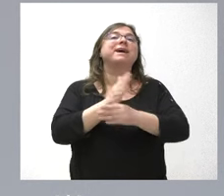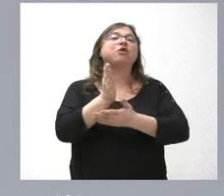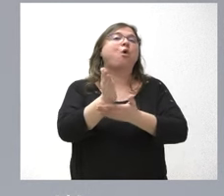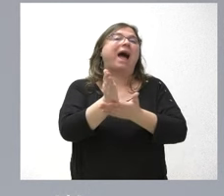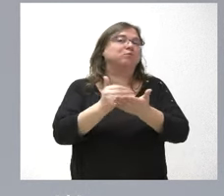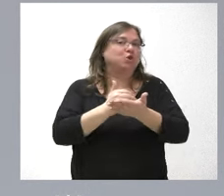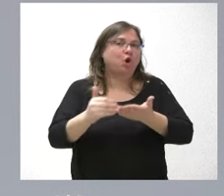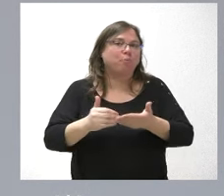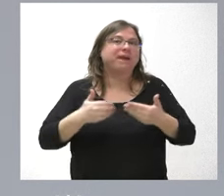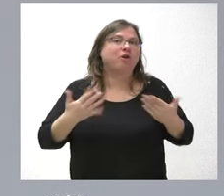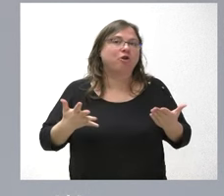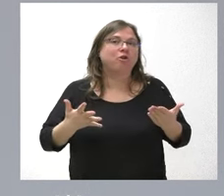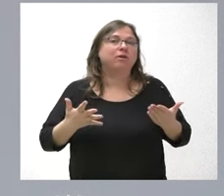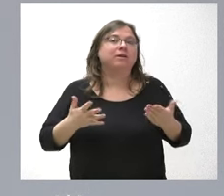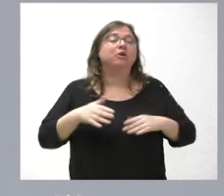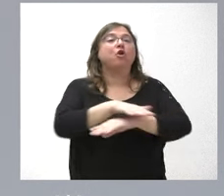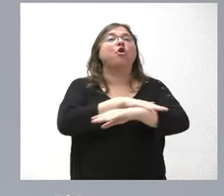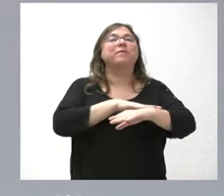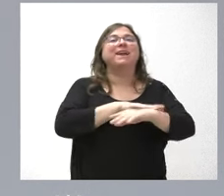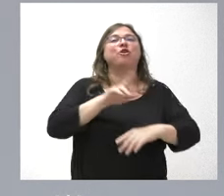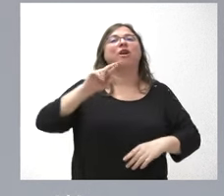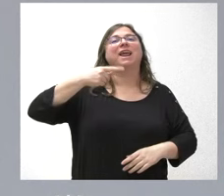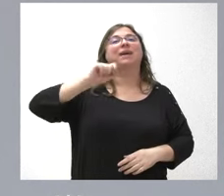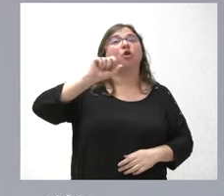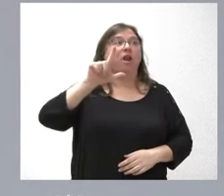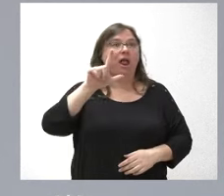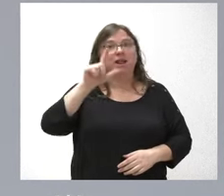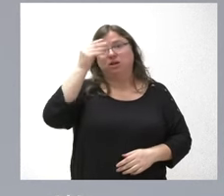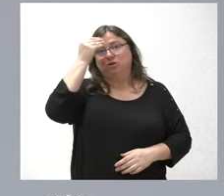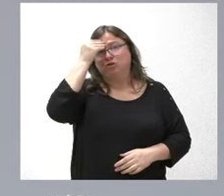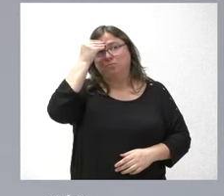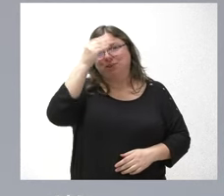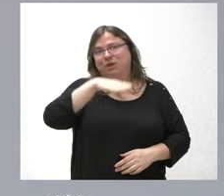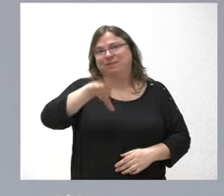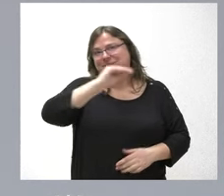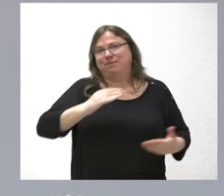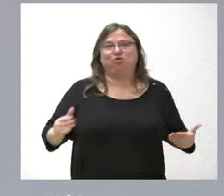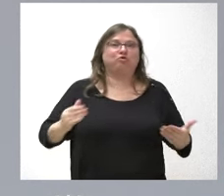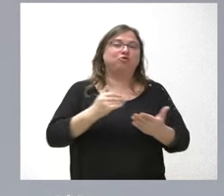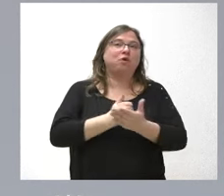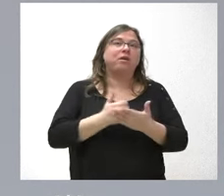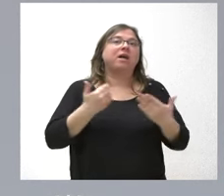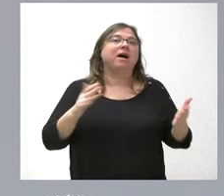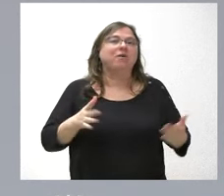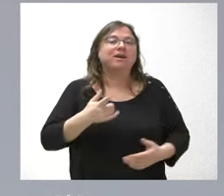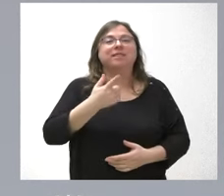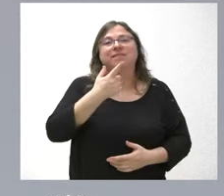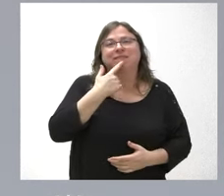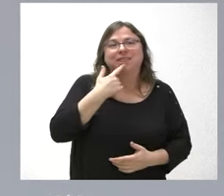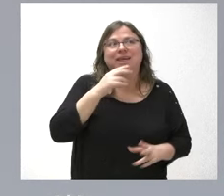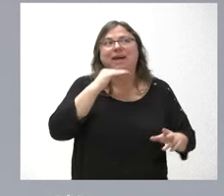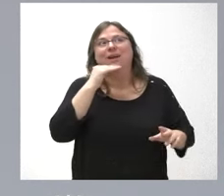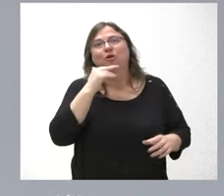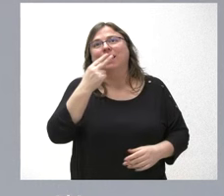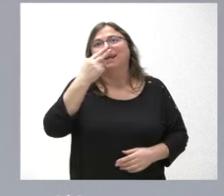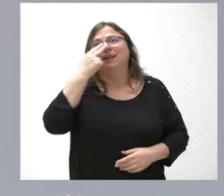correcto. Si se habla de gobierno regional, yo creo que también todo el mundo lo entendemos, más allá de que se pueda manifestar el interés o la